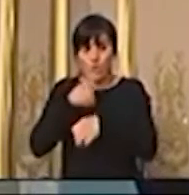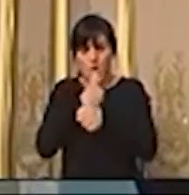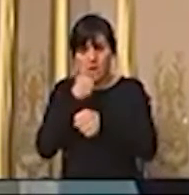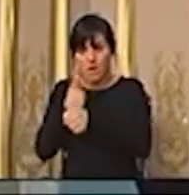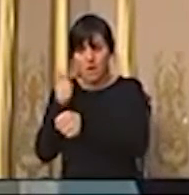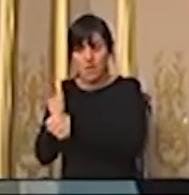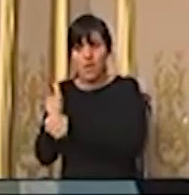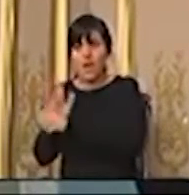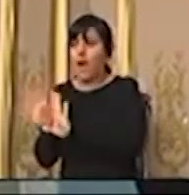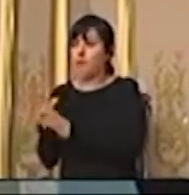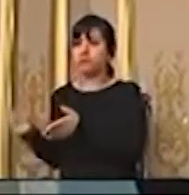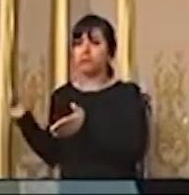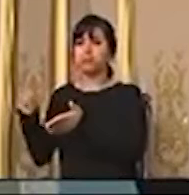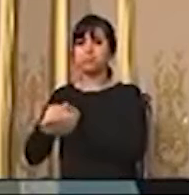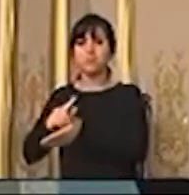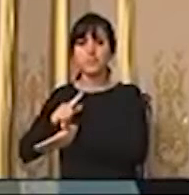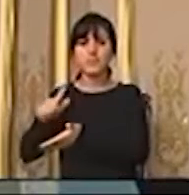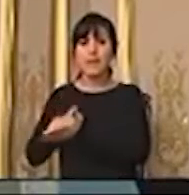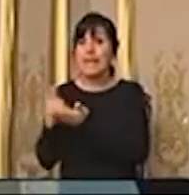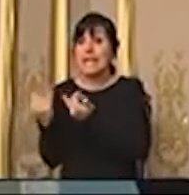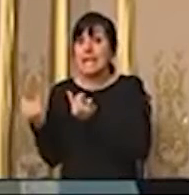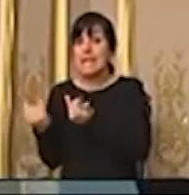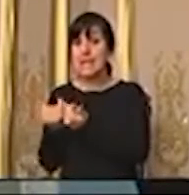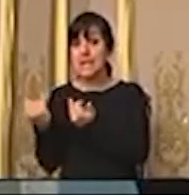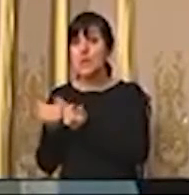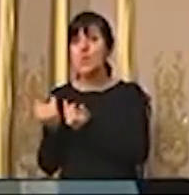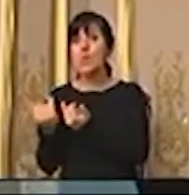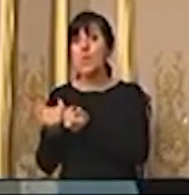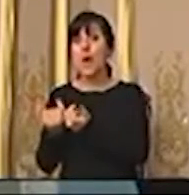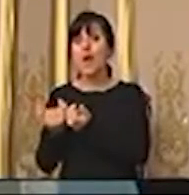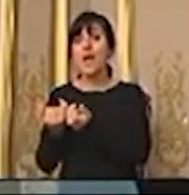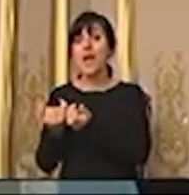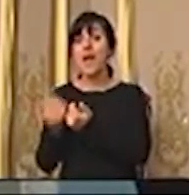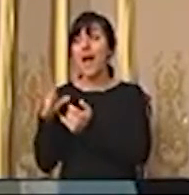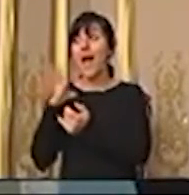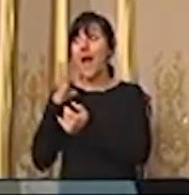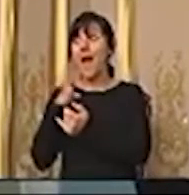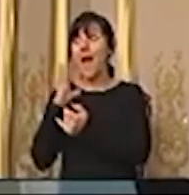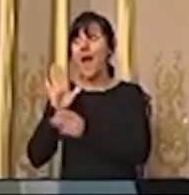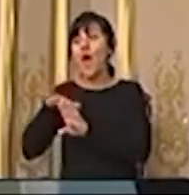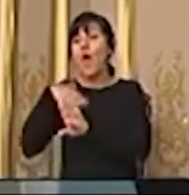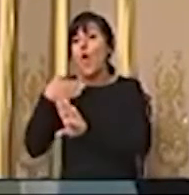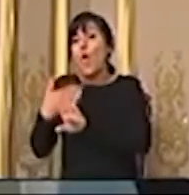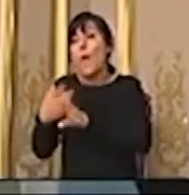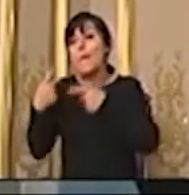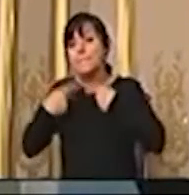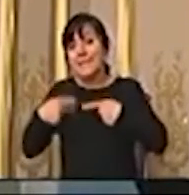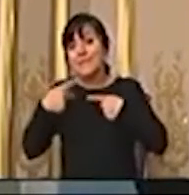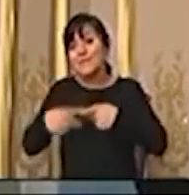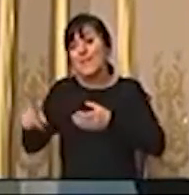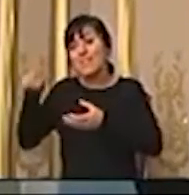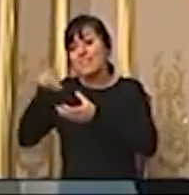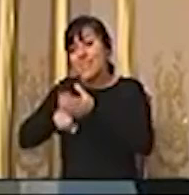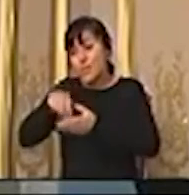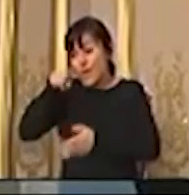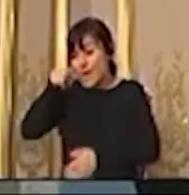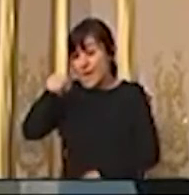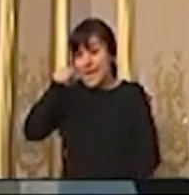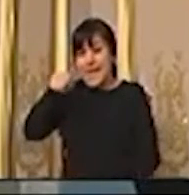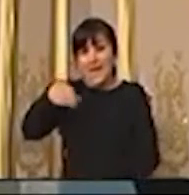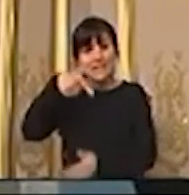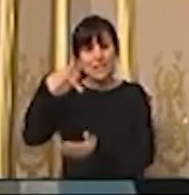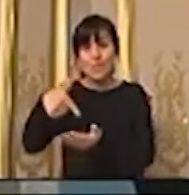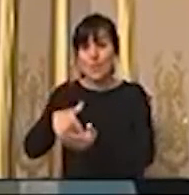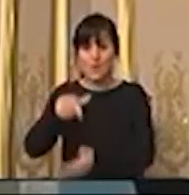ejercitamos acción penal además contra personal del sistema penitenciario de ese reclusorio que no